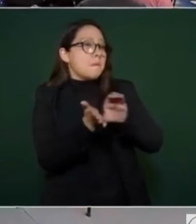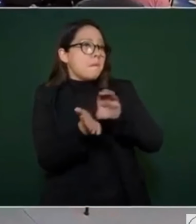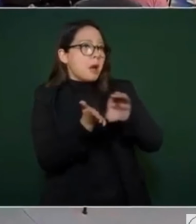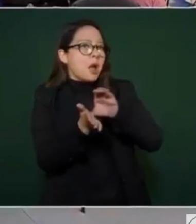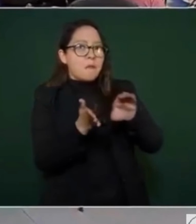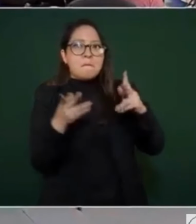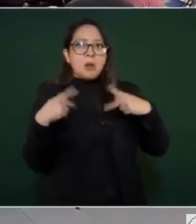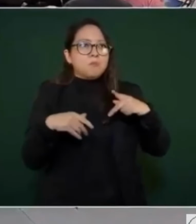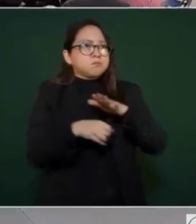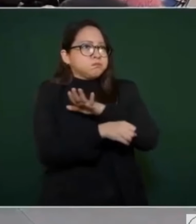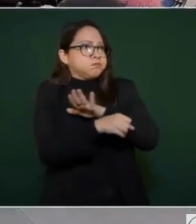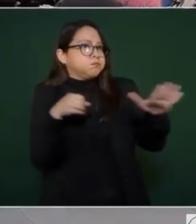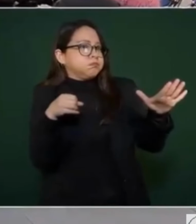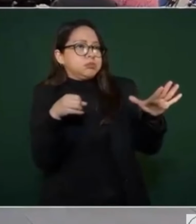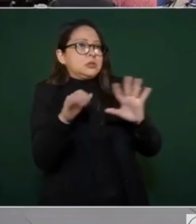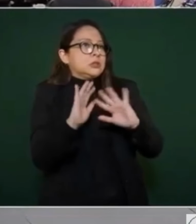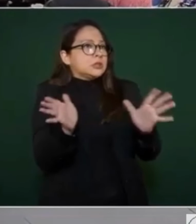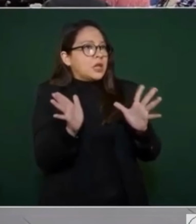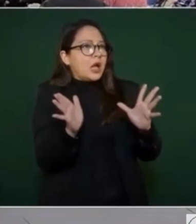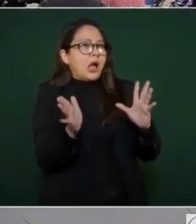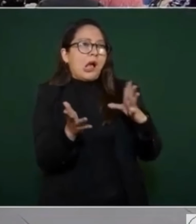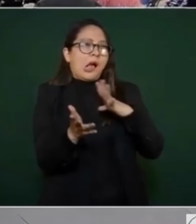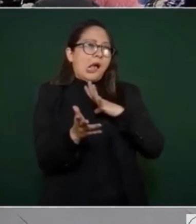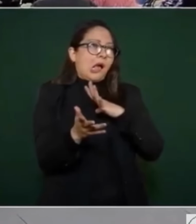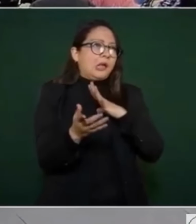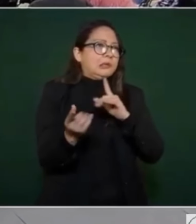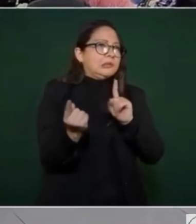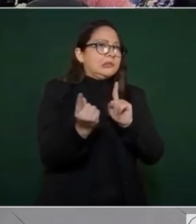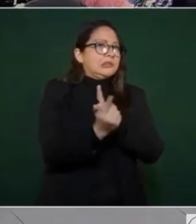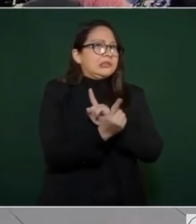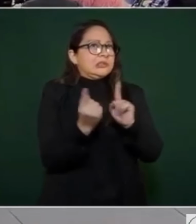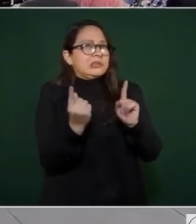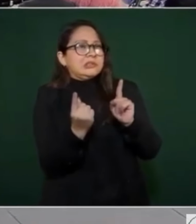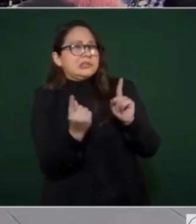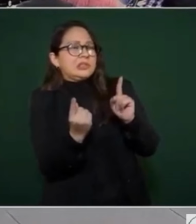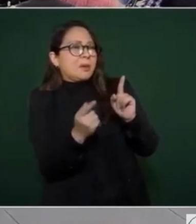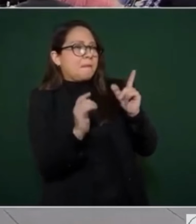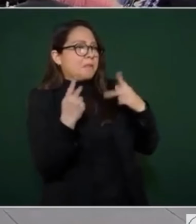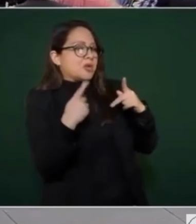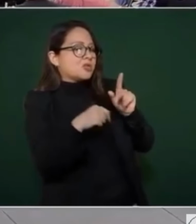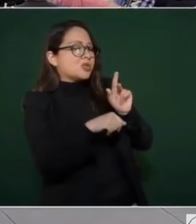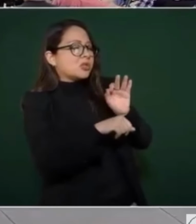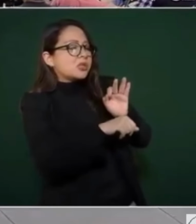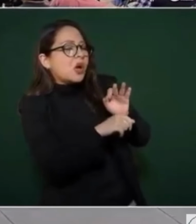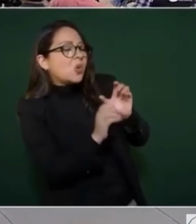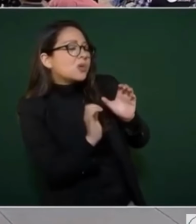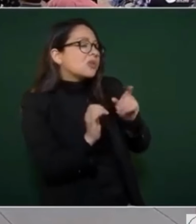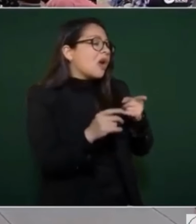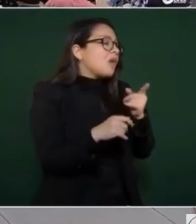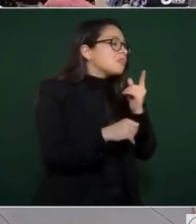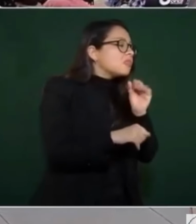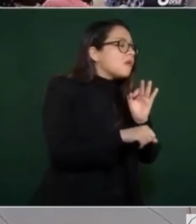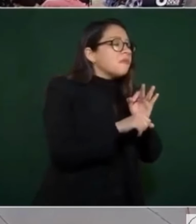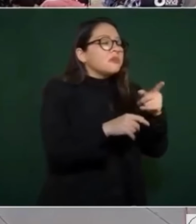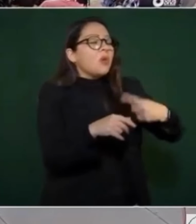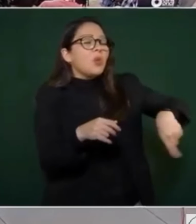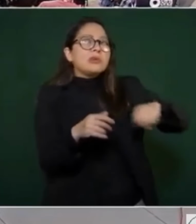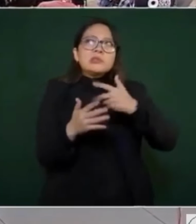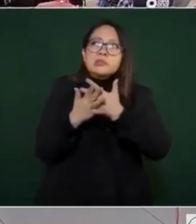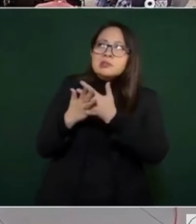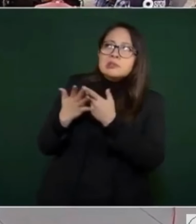custodio reo ya muy elevado, ¿no? Ya crítico. En Papantla, en la comunidad Gildardo